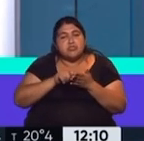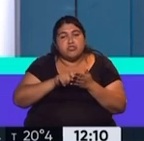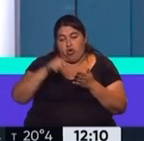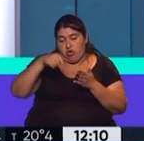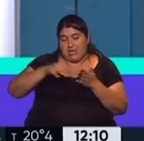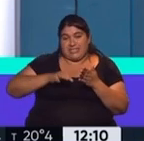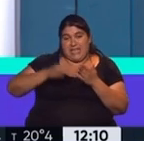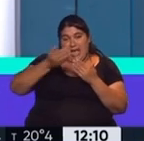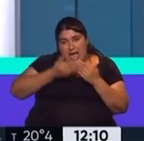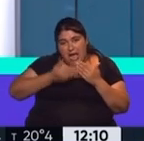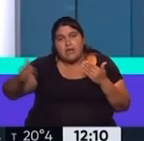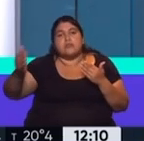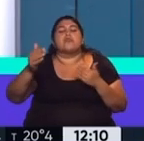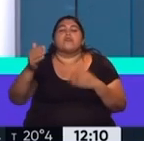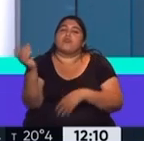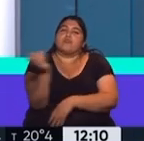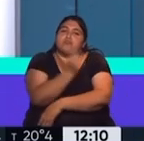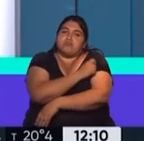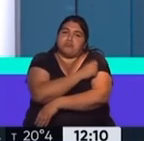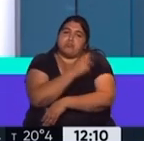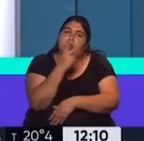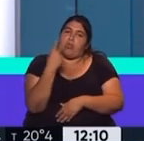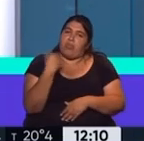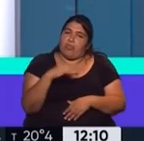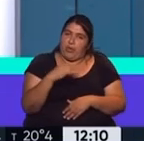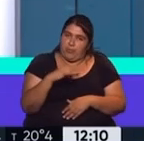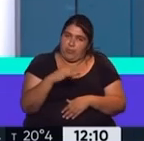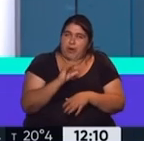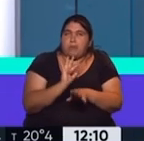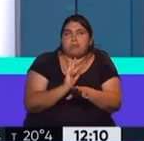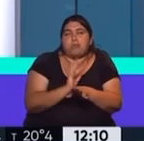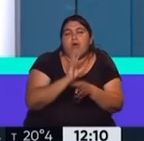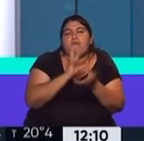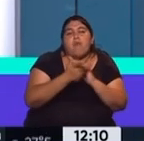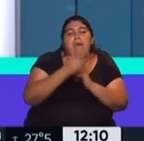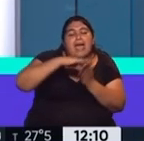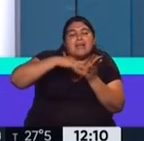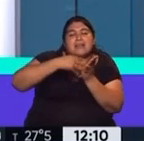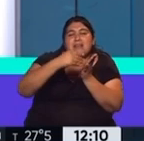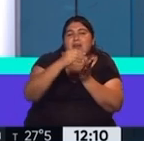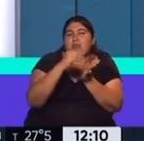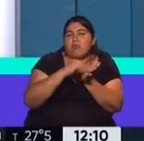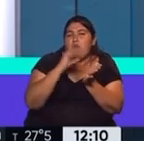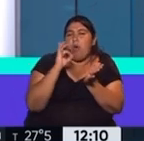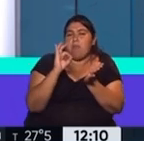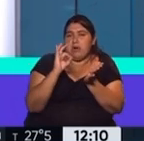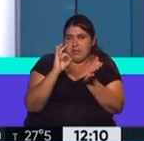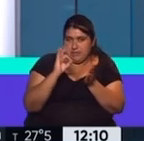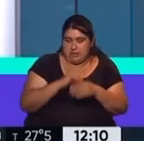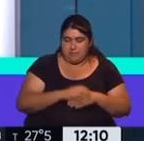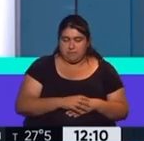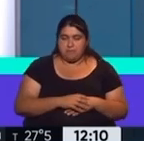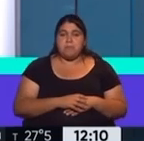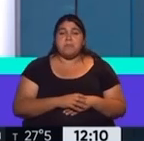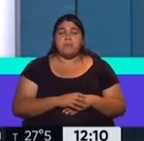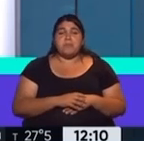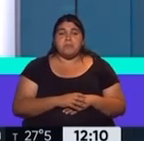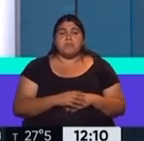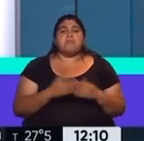comienza tiene que tener el esquema de vacunación completa que significa el esquema de cañas con completa tener las dos vacunas